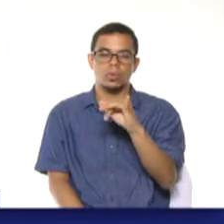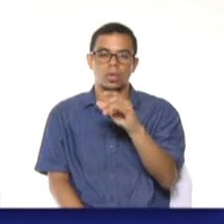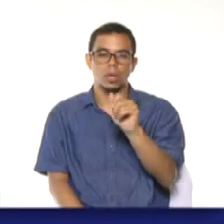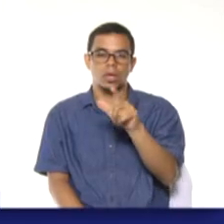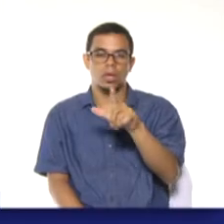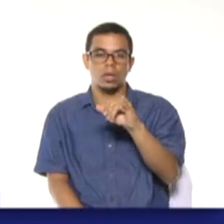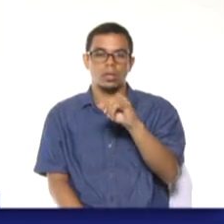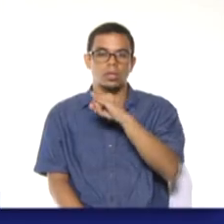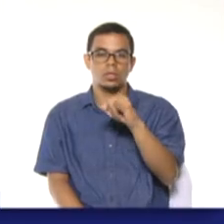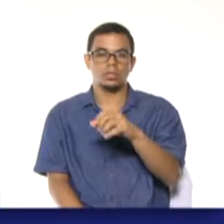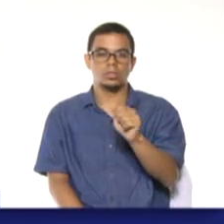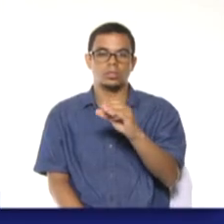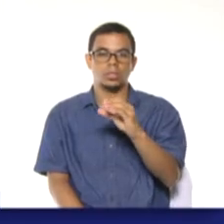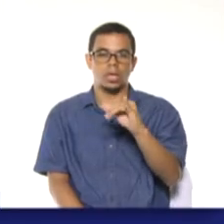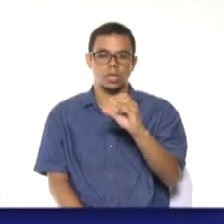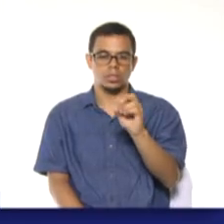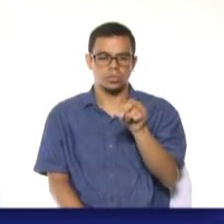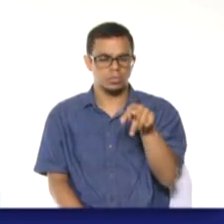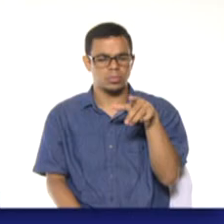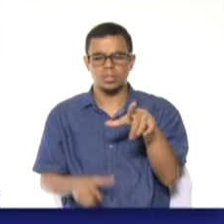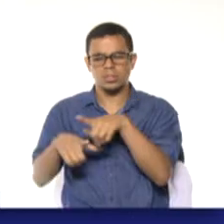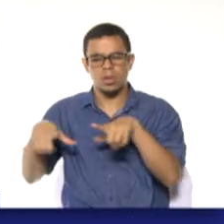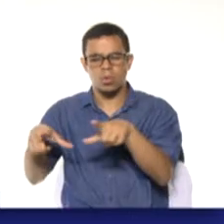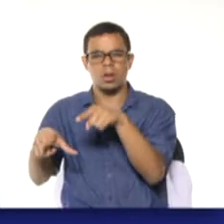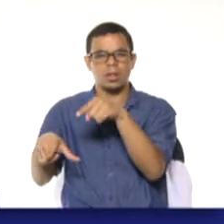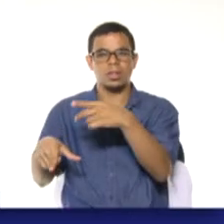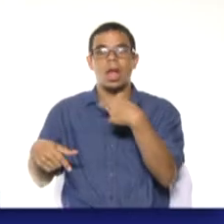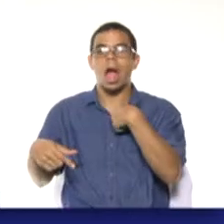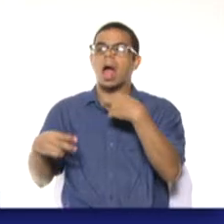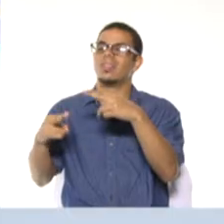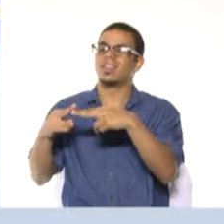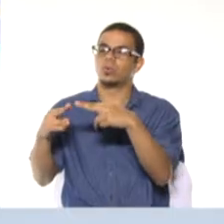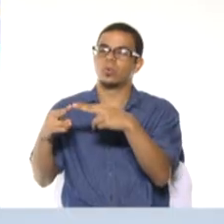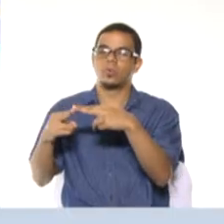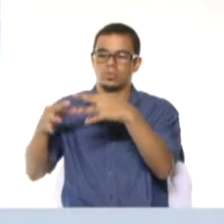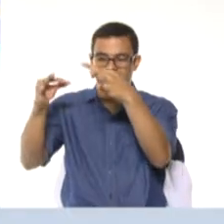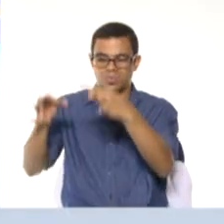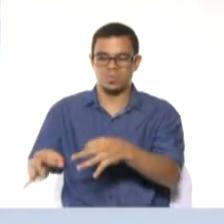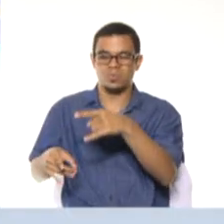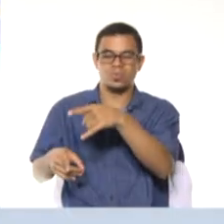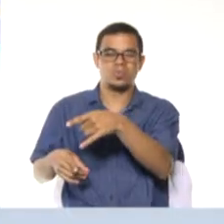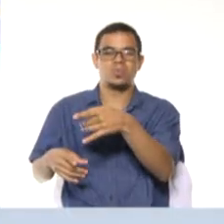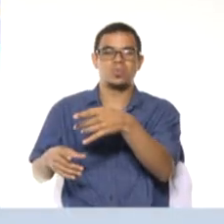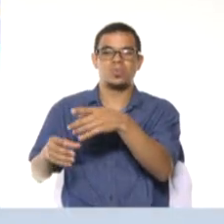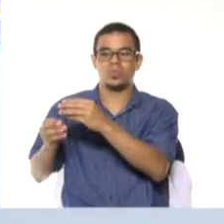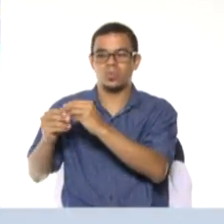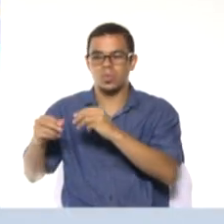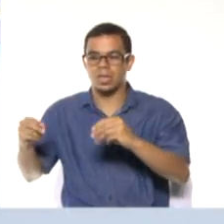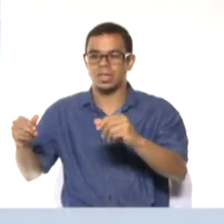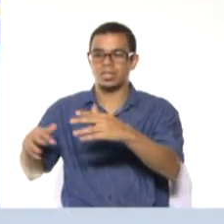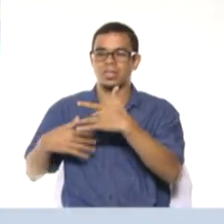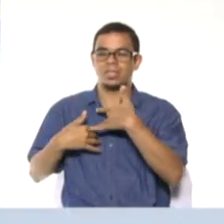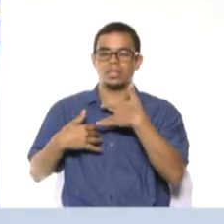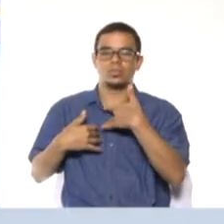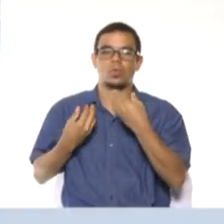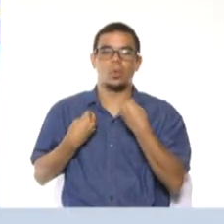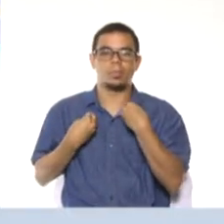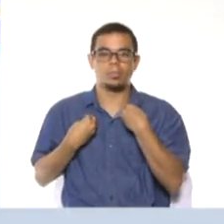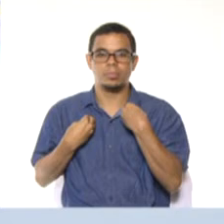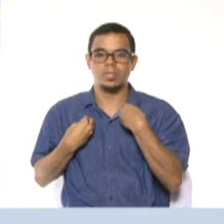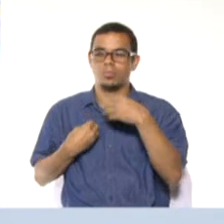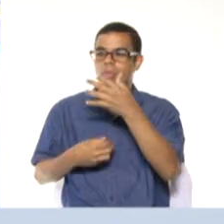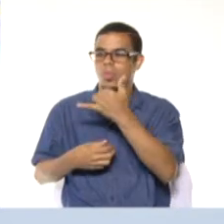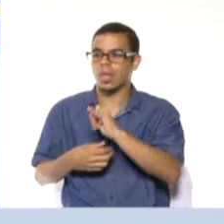el reconocimiento de nuestro espacio, es el reconocimiento de qué tenemos en cada municipio, en cada comunidad,